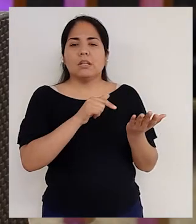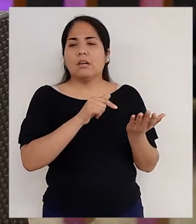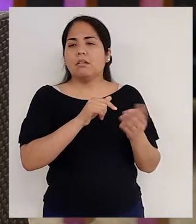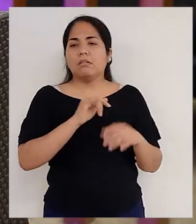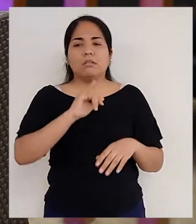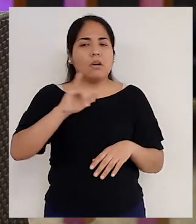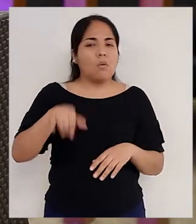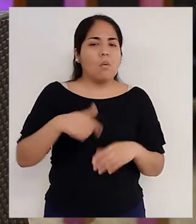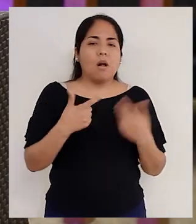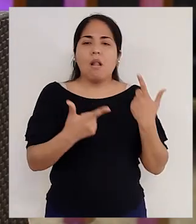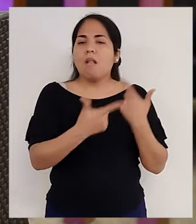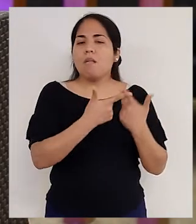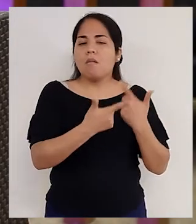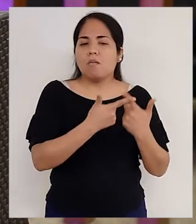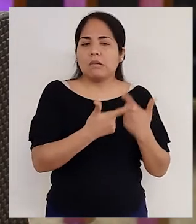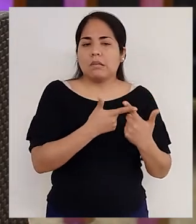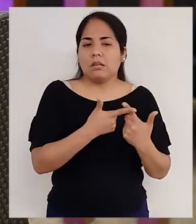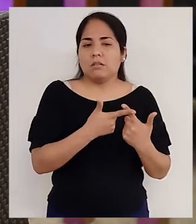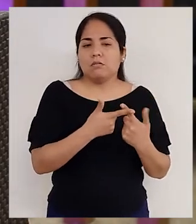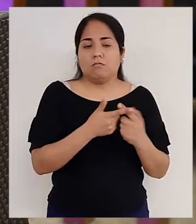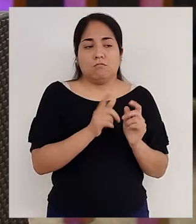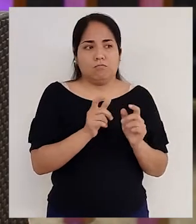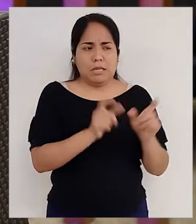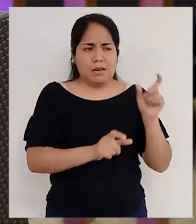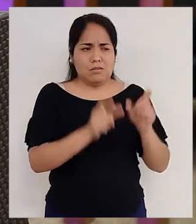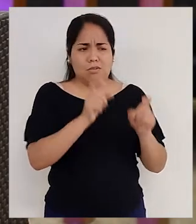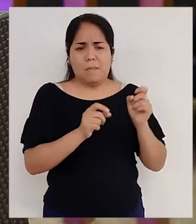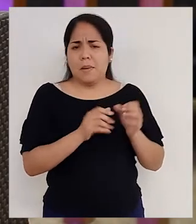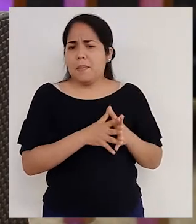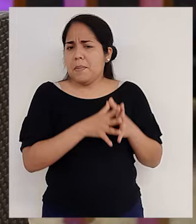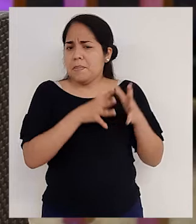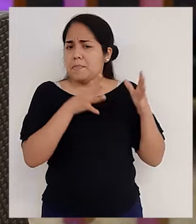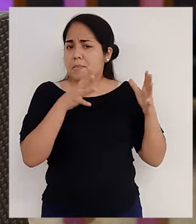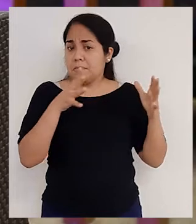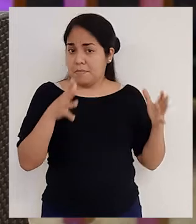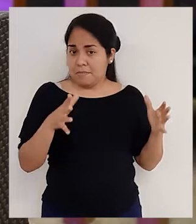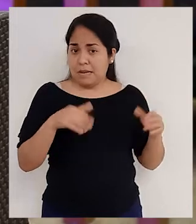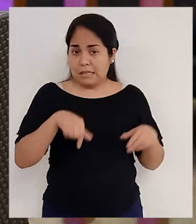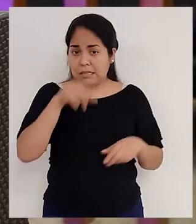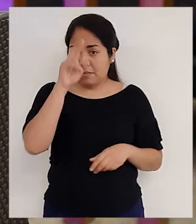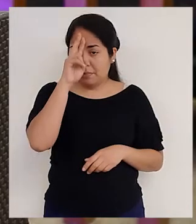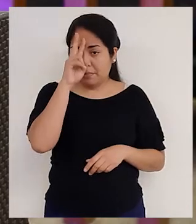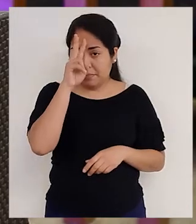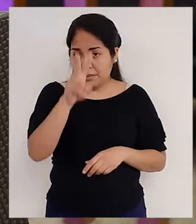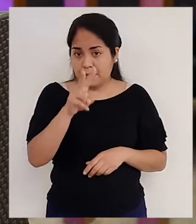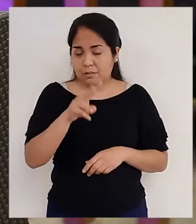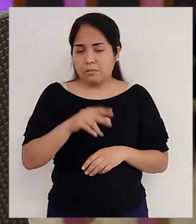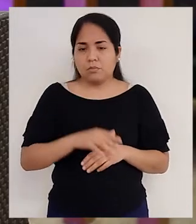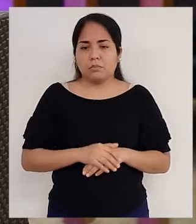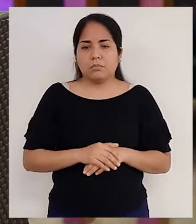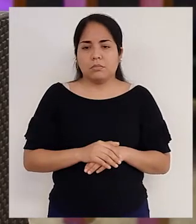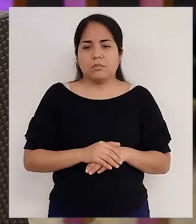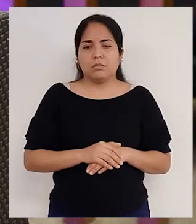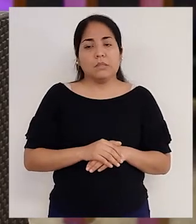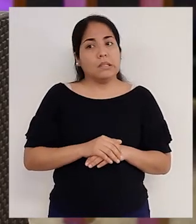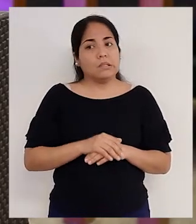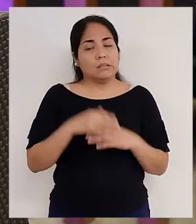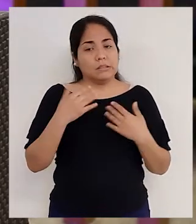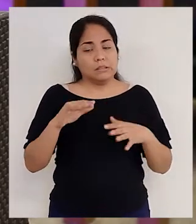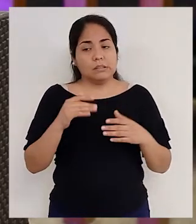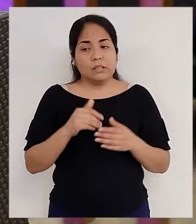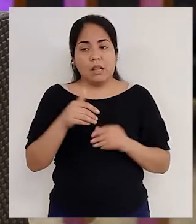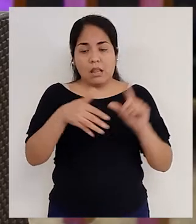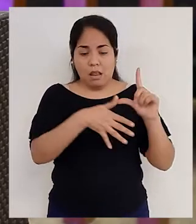a San Juan del Lurigancho. San Juan del Lurigancho es el distrito con mayor población en lo que es el Perú y el